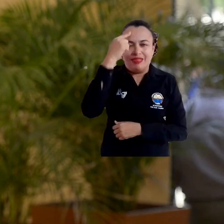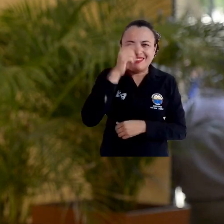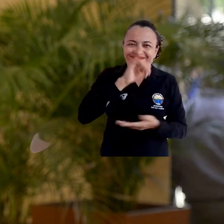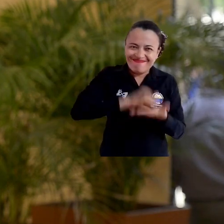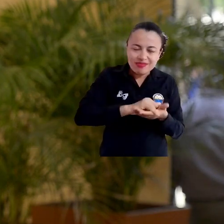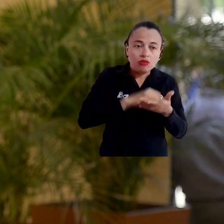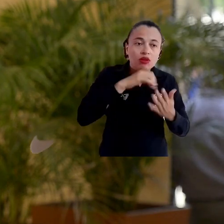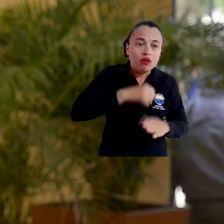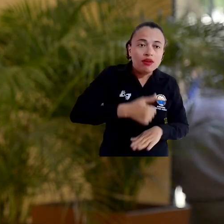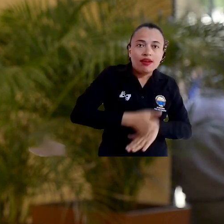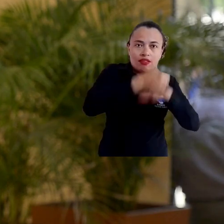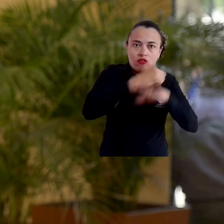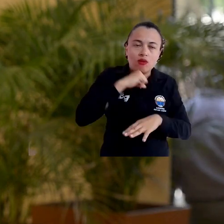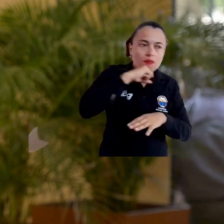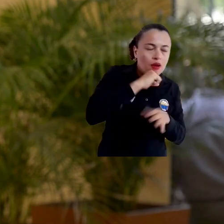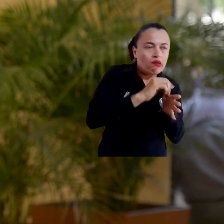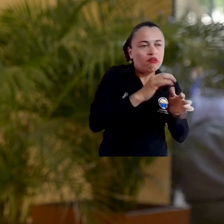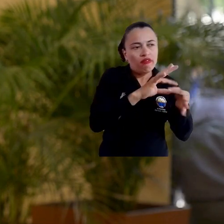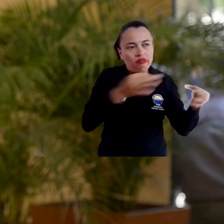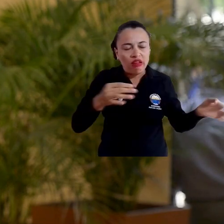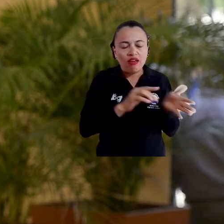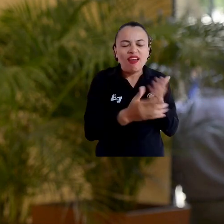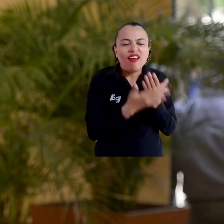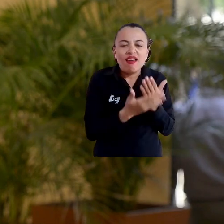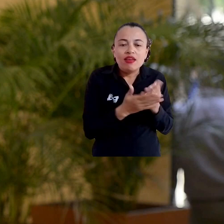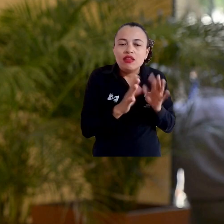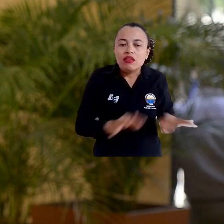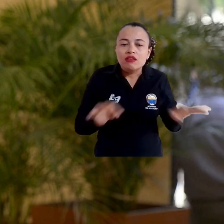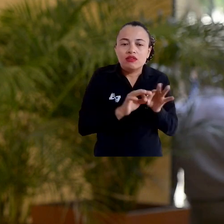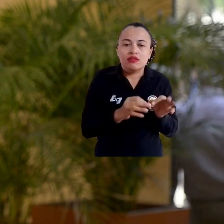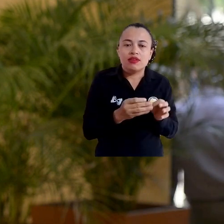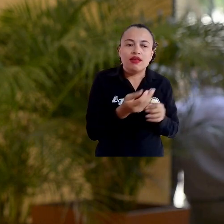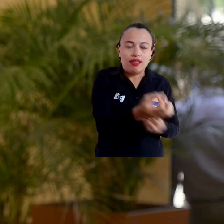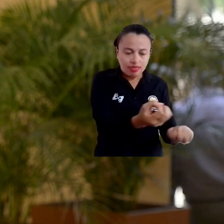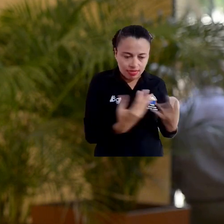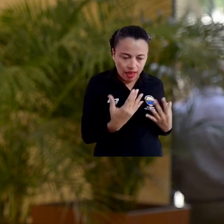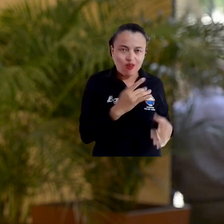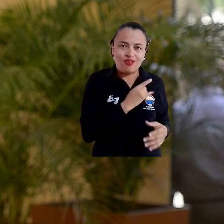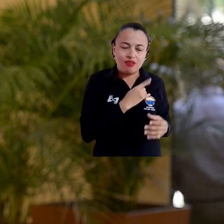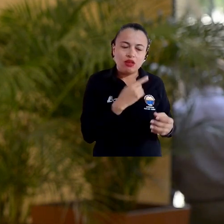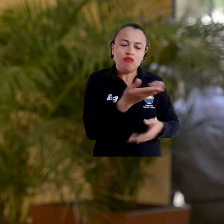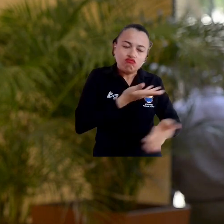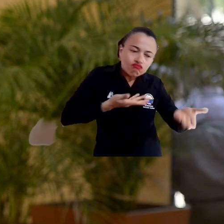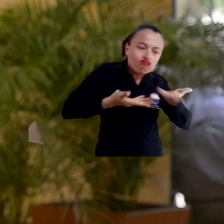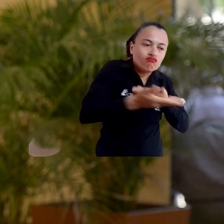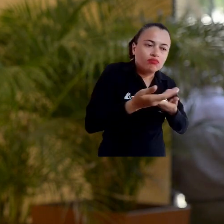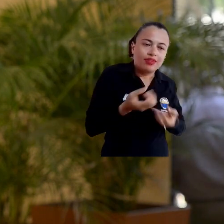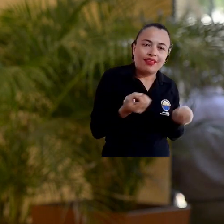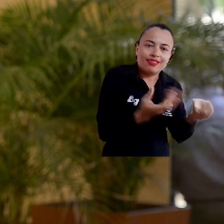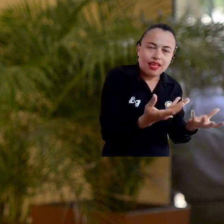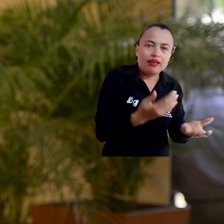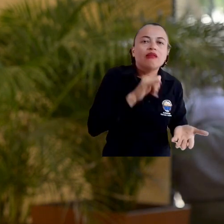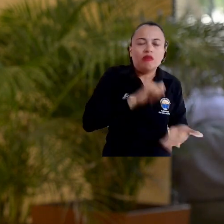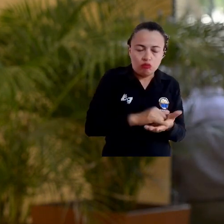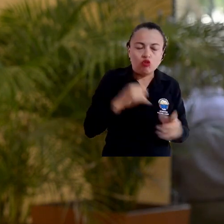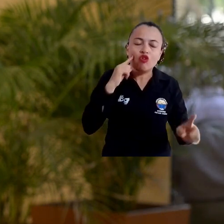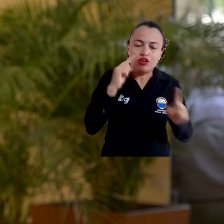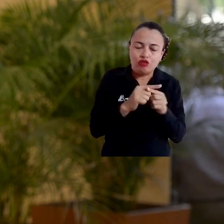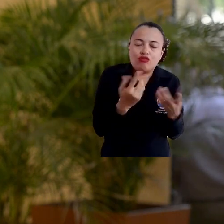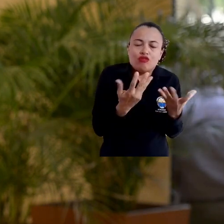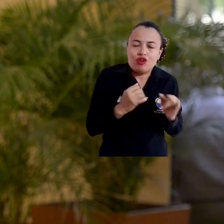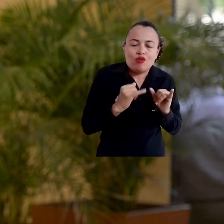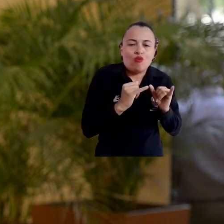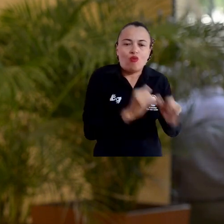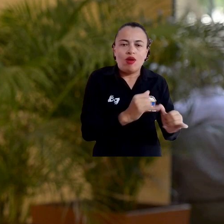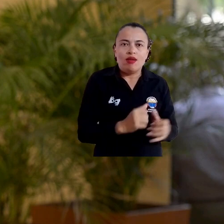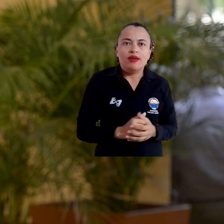personas que cohabitamos en él. Creo que las palabras del rector Pablo Vera fueron tan certeras al decir que hay que retribuir a nuestra alma mater.